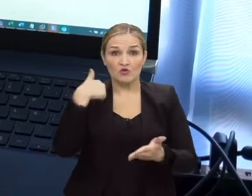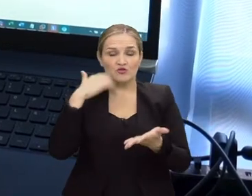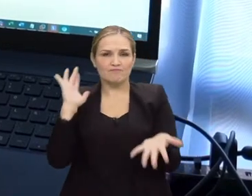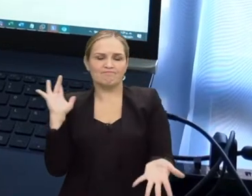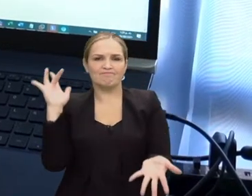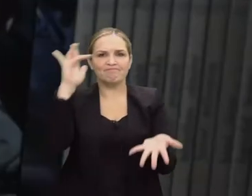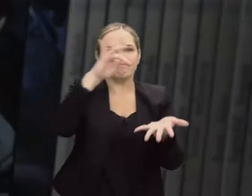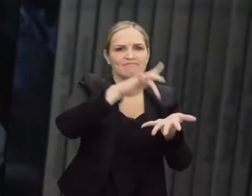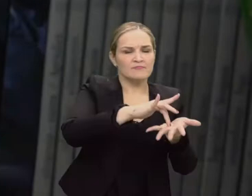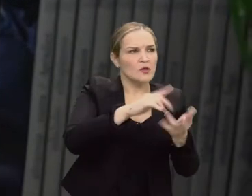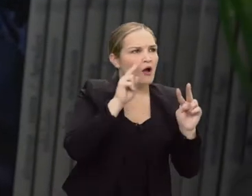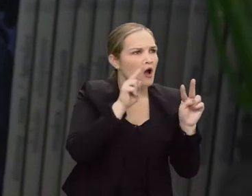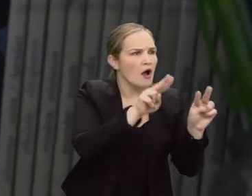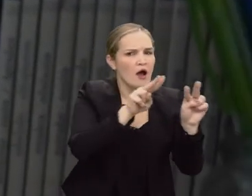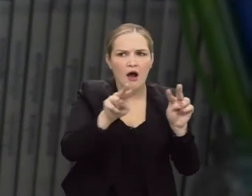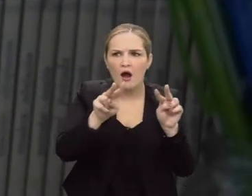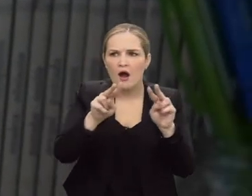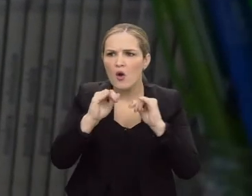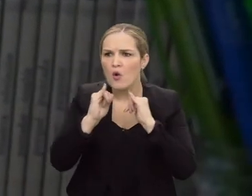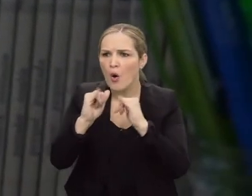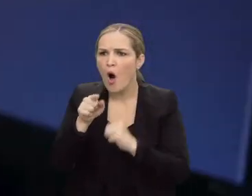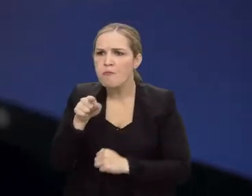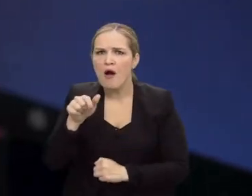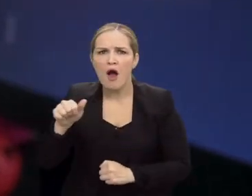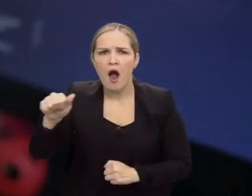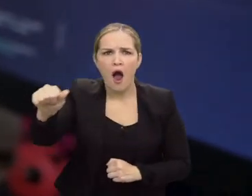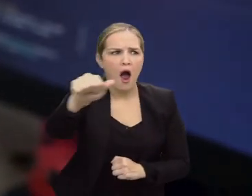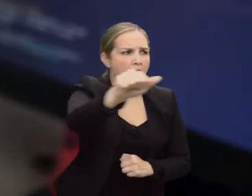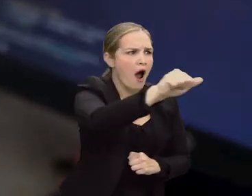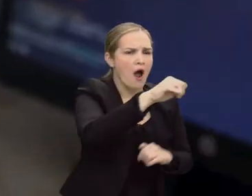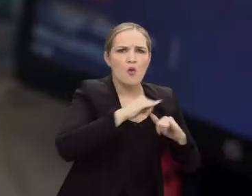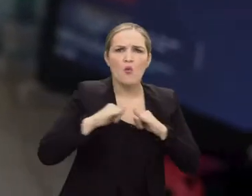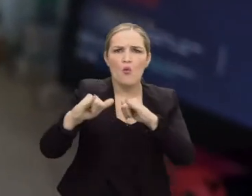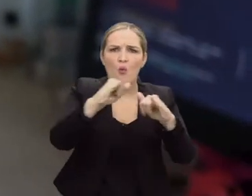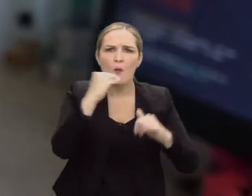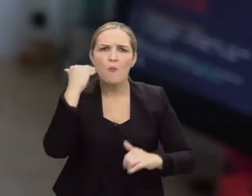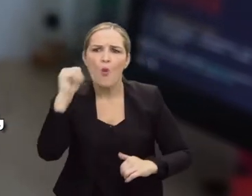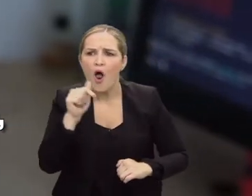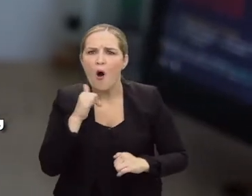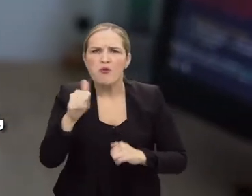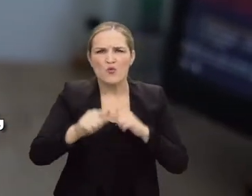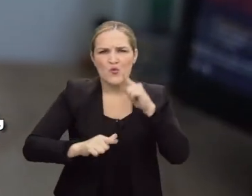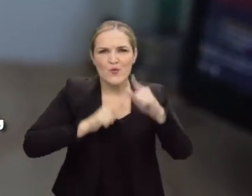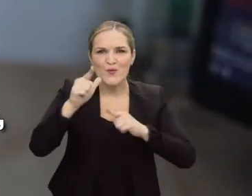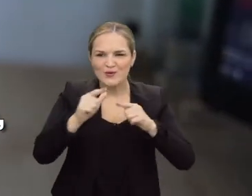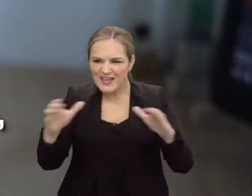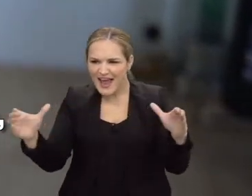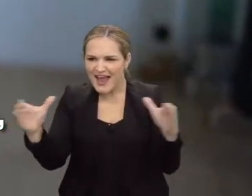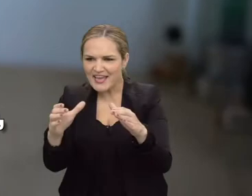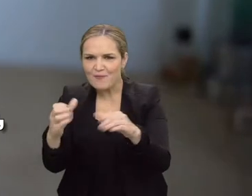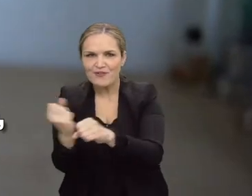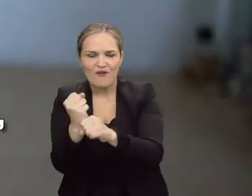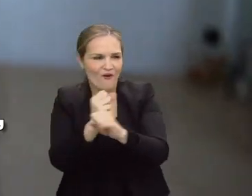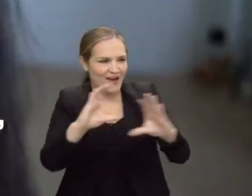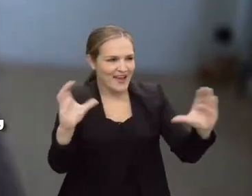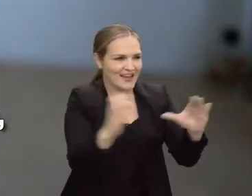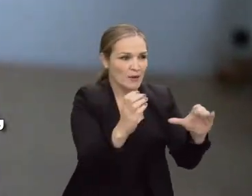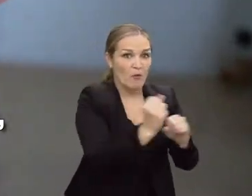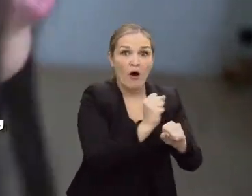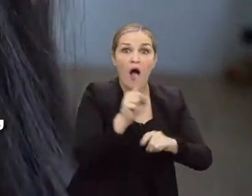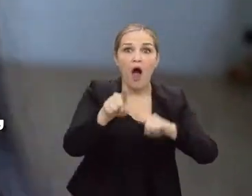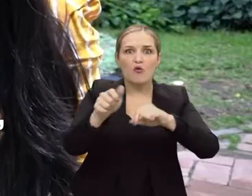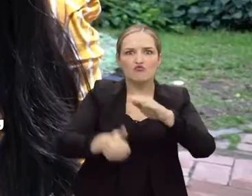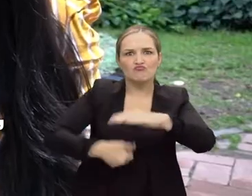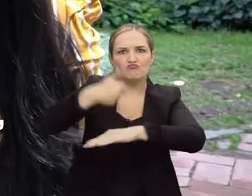Cuando llegas a estos eventos te das cuenta que hay muchas otras mujeres que también están luchando con lo mismo, que están empezando a crear sus equipos, que